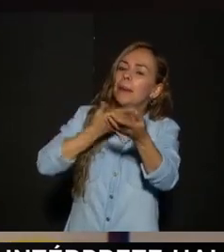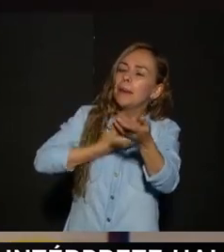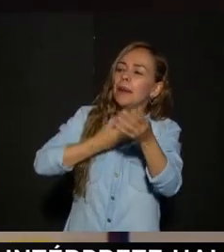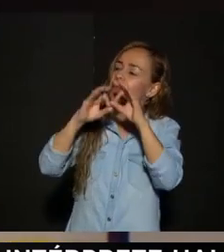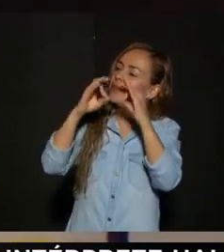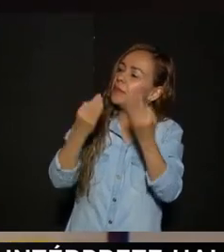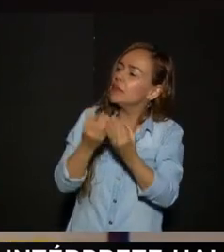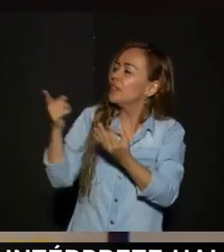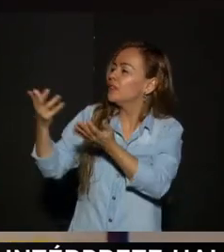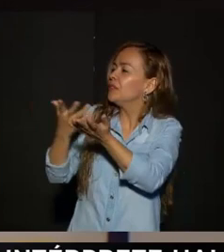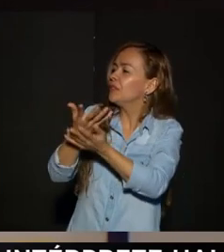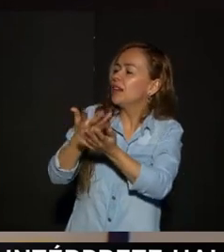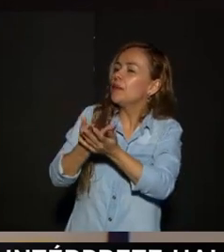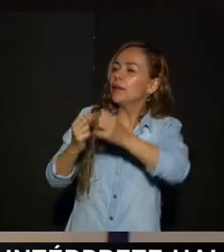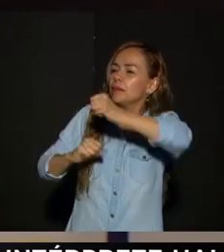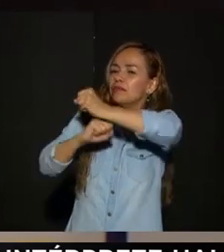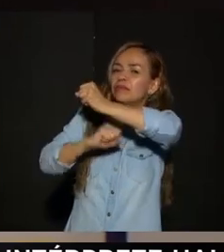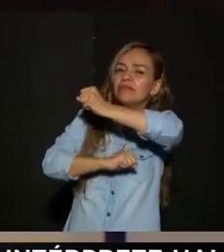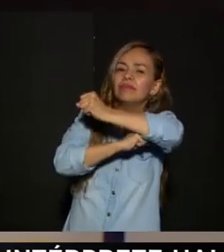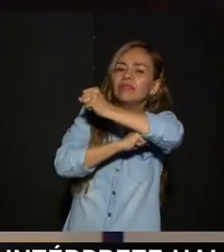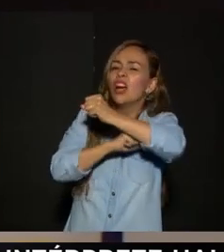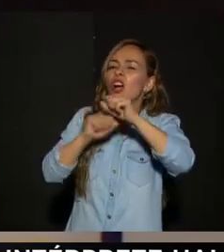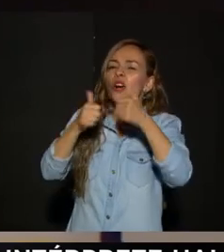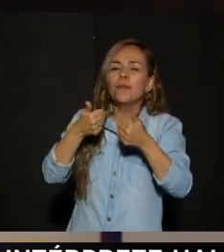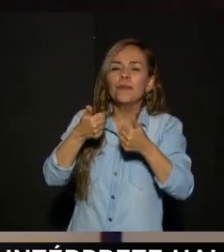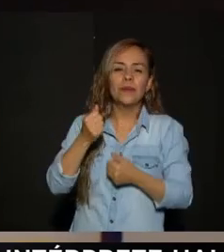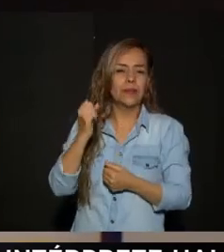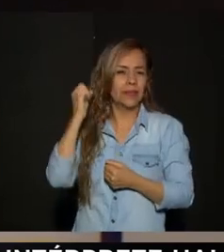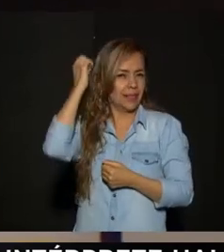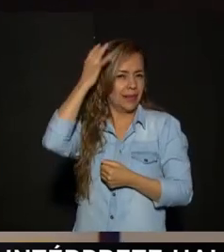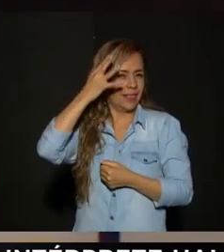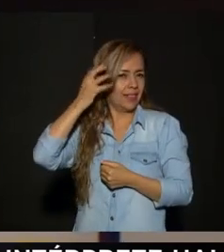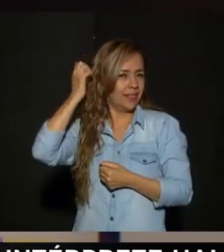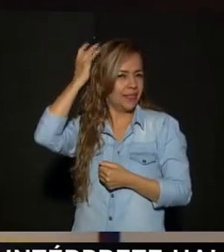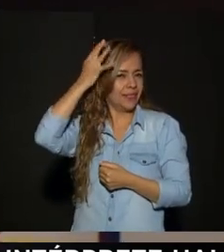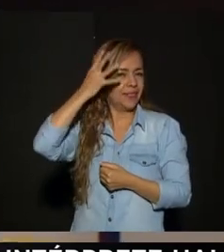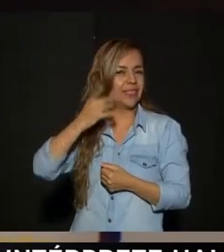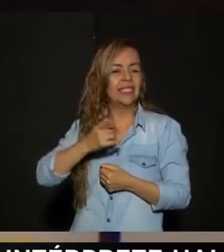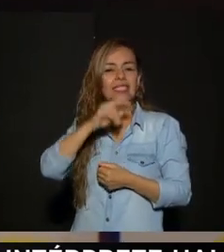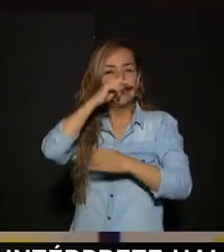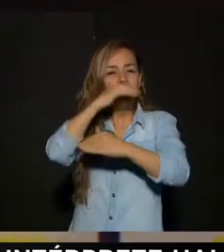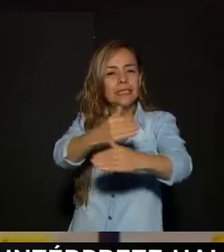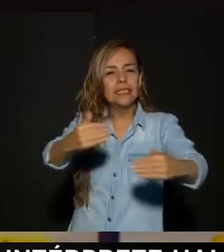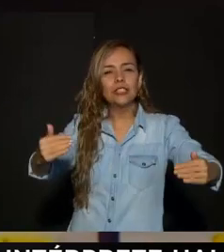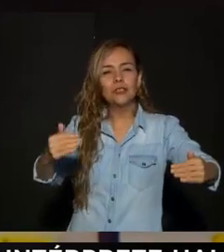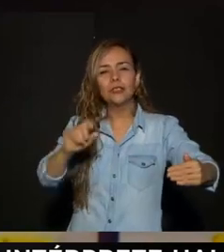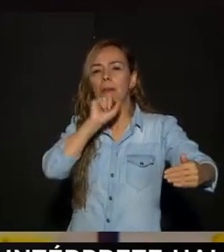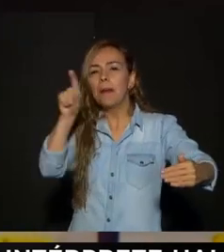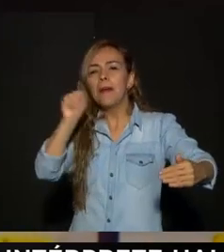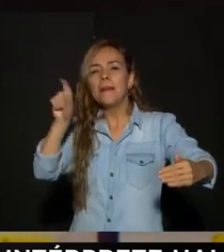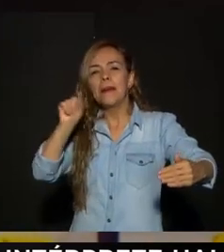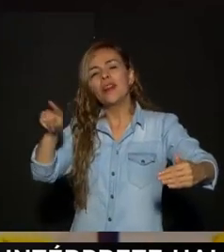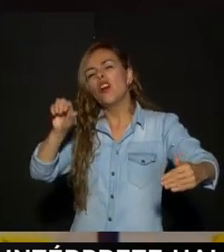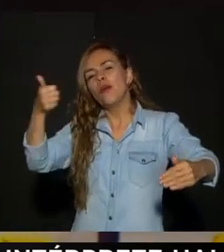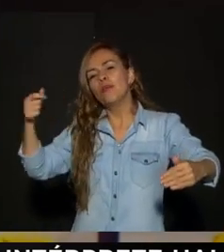familia para fortalecer esa, digamos, esa creatividad o esas preguntas que se elaboran nuestros niños en el hogar, y que